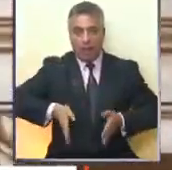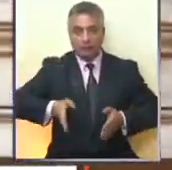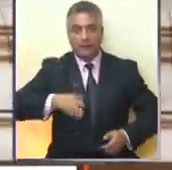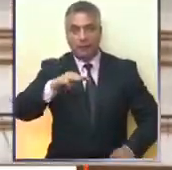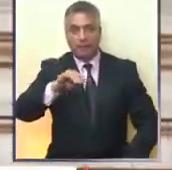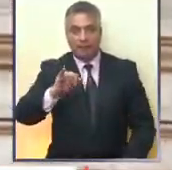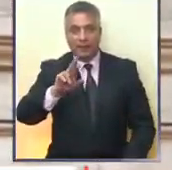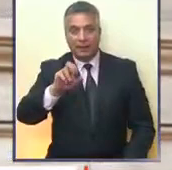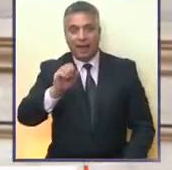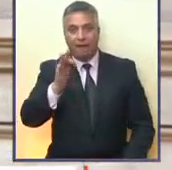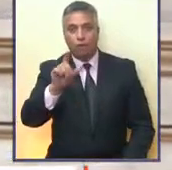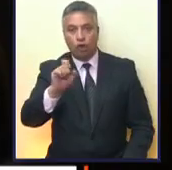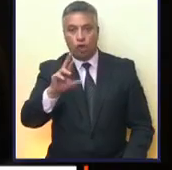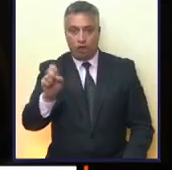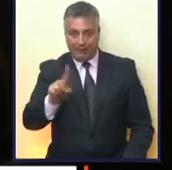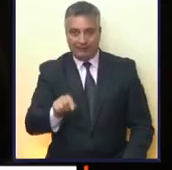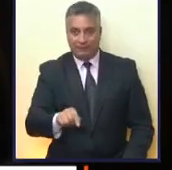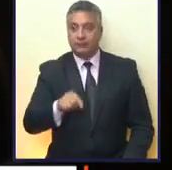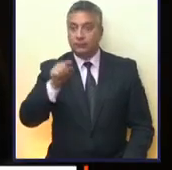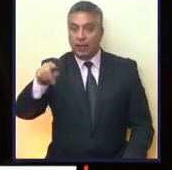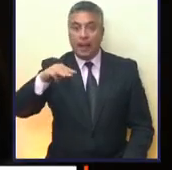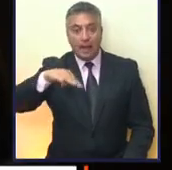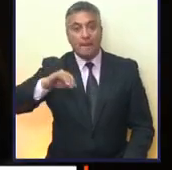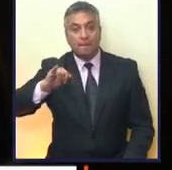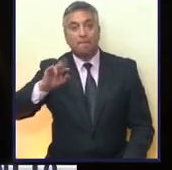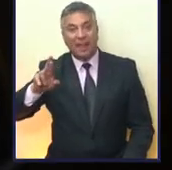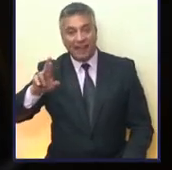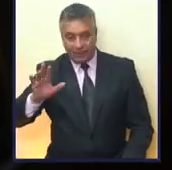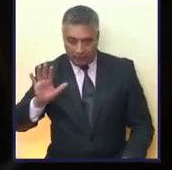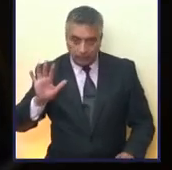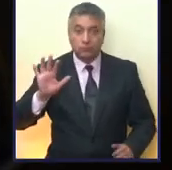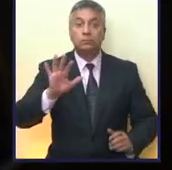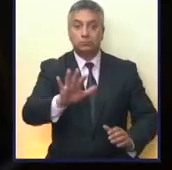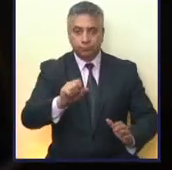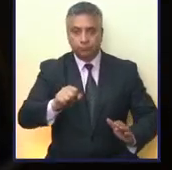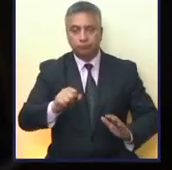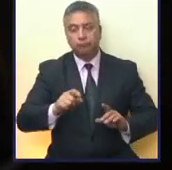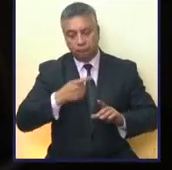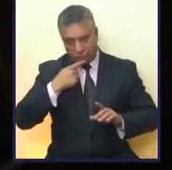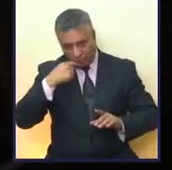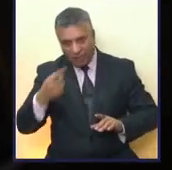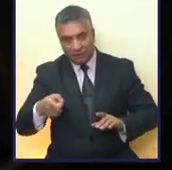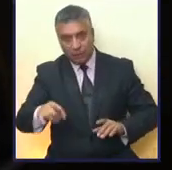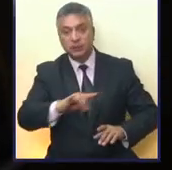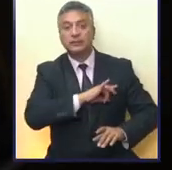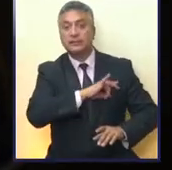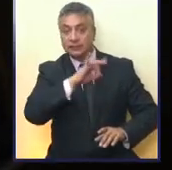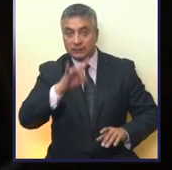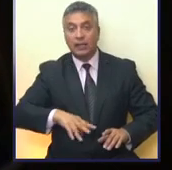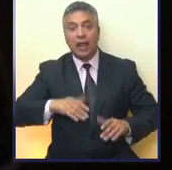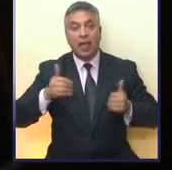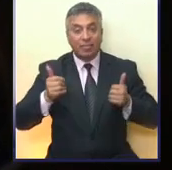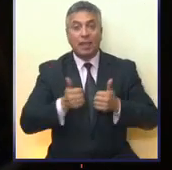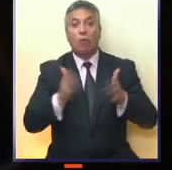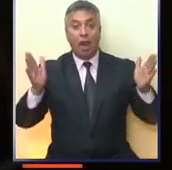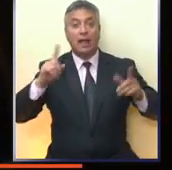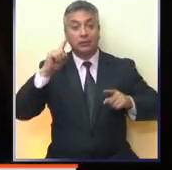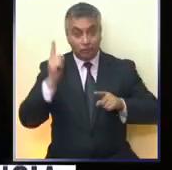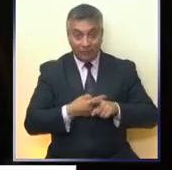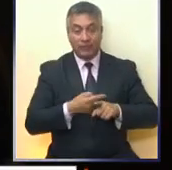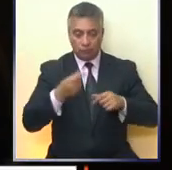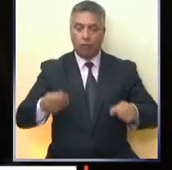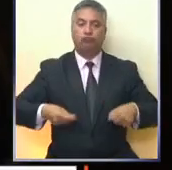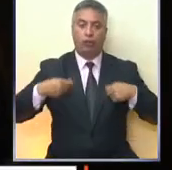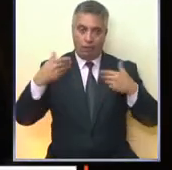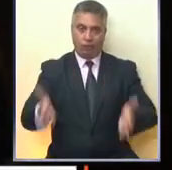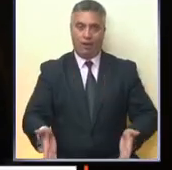Fue sustraída por el MIR, aduciendo que iba a ser devuelta cuando Chile recuperara la democracia.